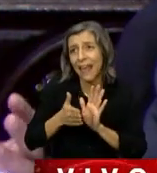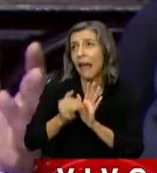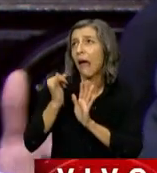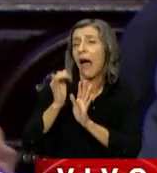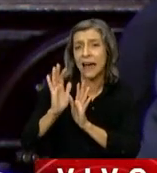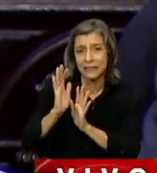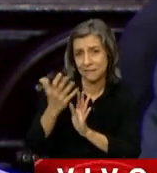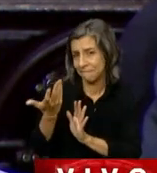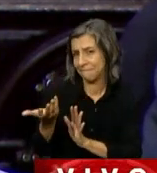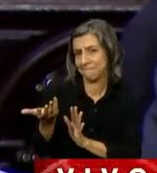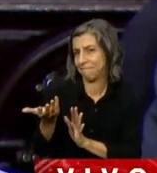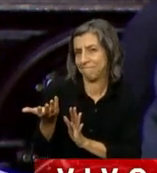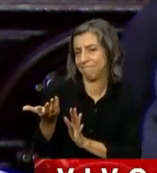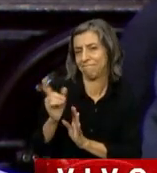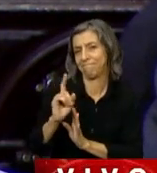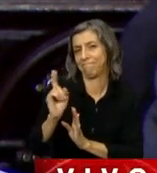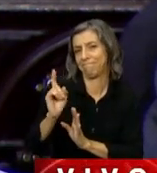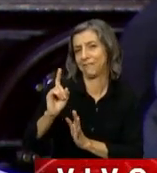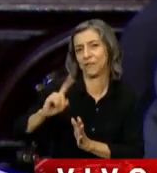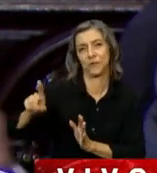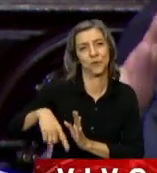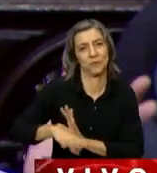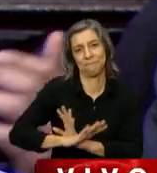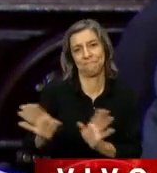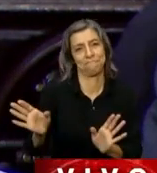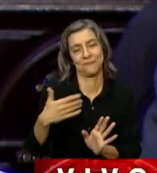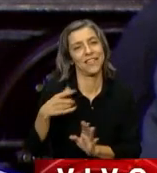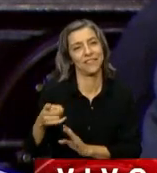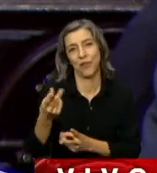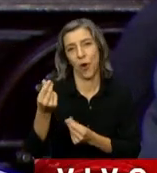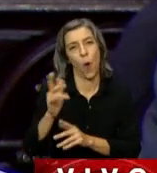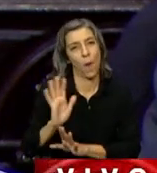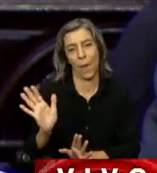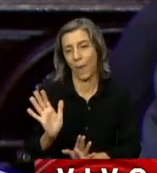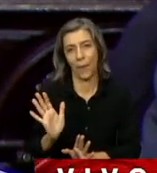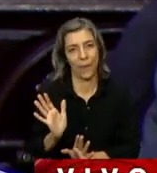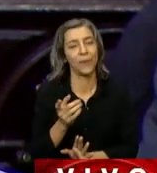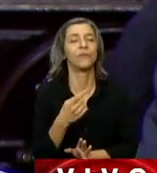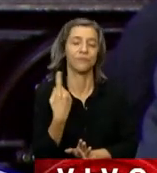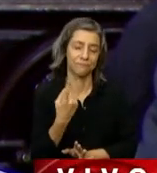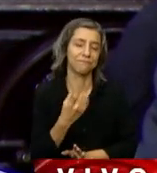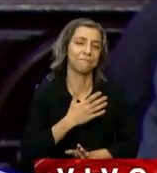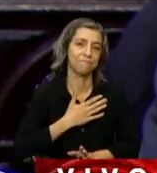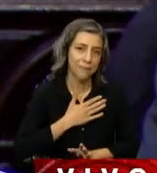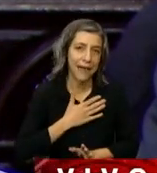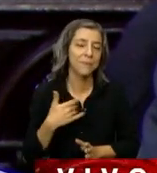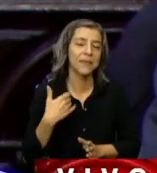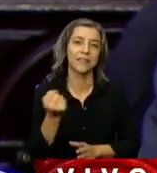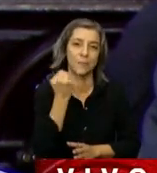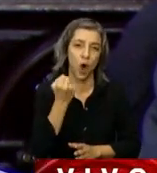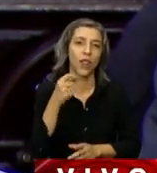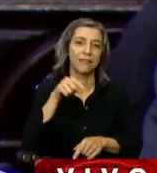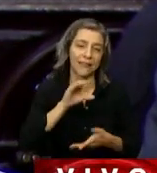presidente. Entonces me parece que es momento de avanzar y poder nuevamente otorgar estas asignaciones que tanto